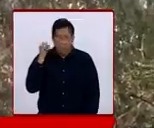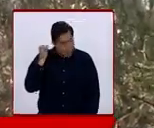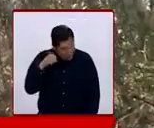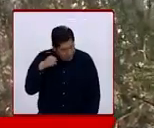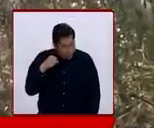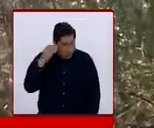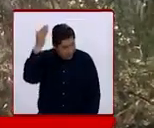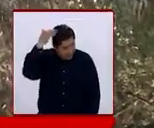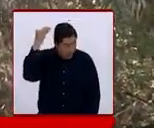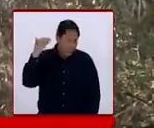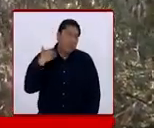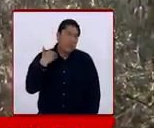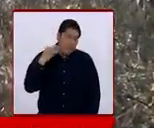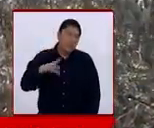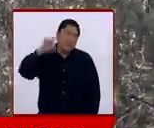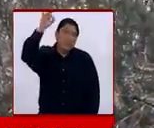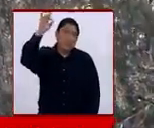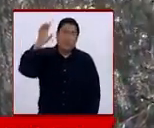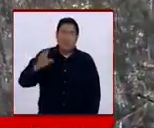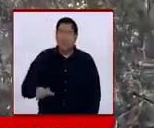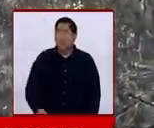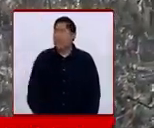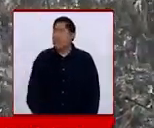Sí, efectivamente encontraron la cabeza.